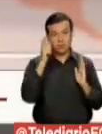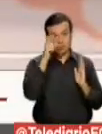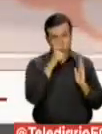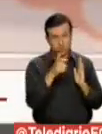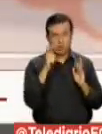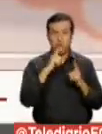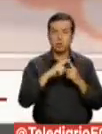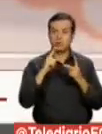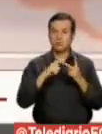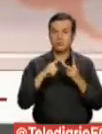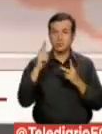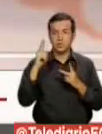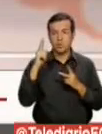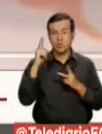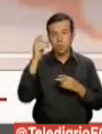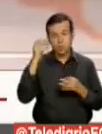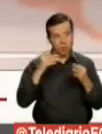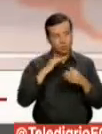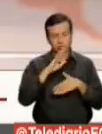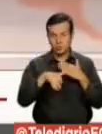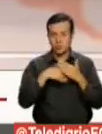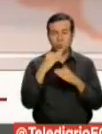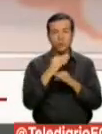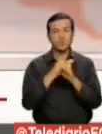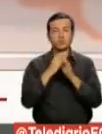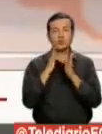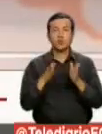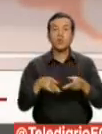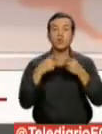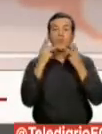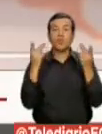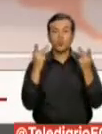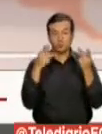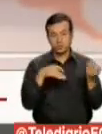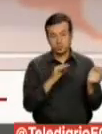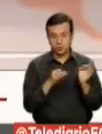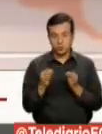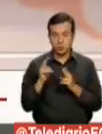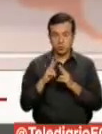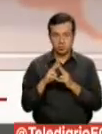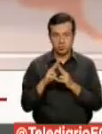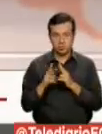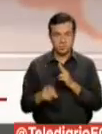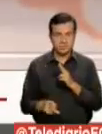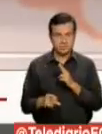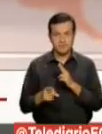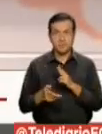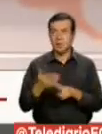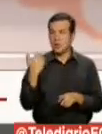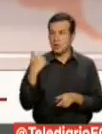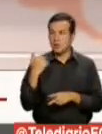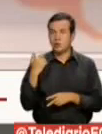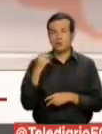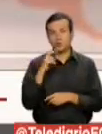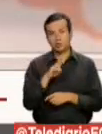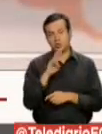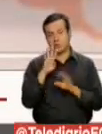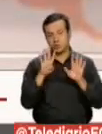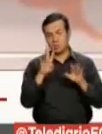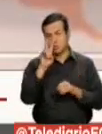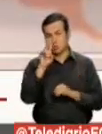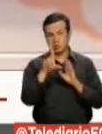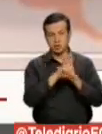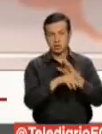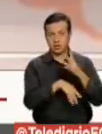el Fiscal, los jueces, todo funcionario público, tiene dos efectos concretos. Antes lo tenía en el 292 del Código